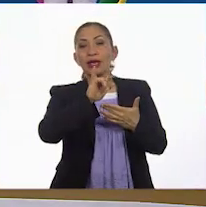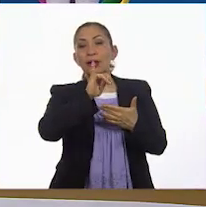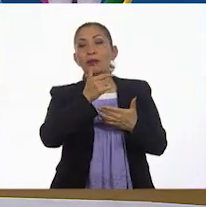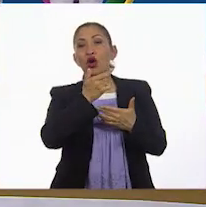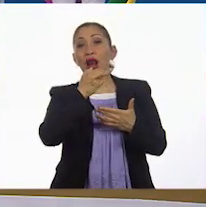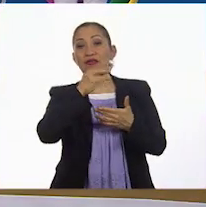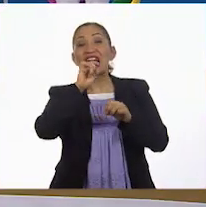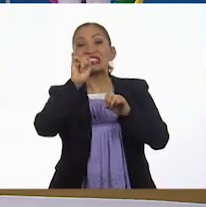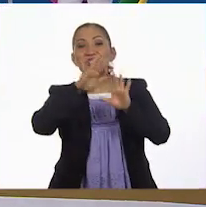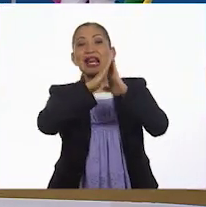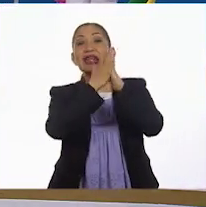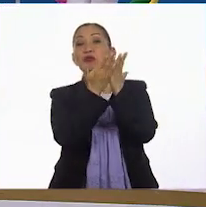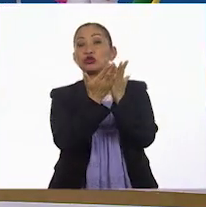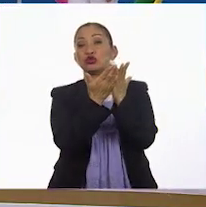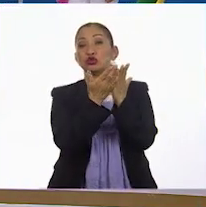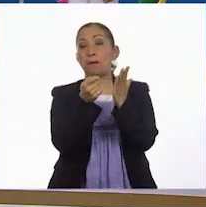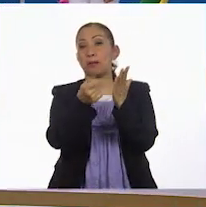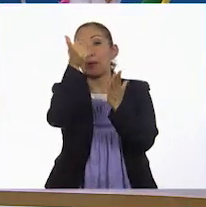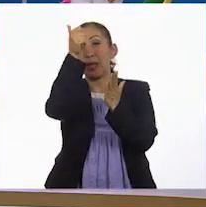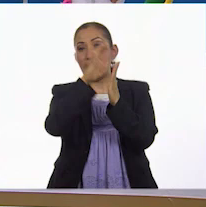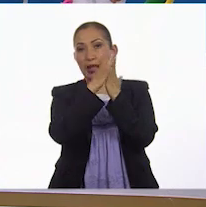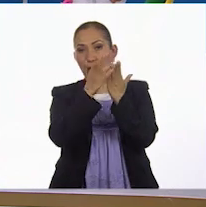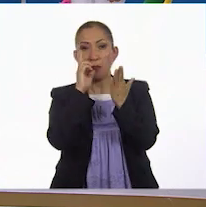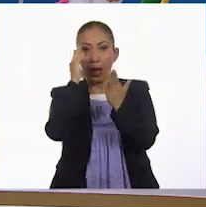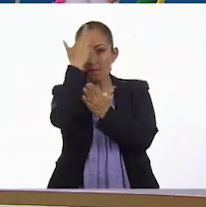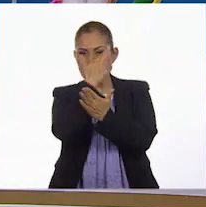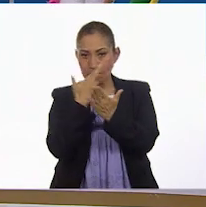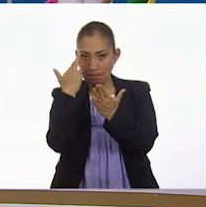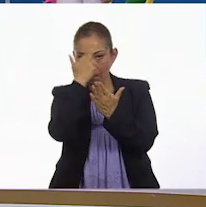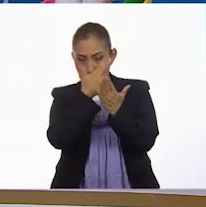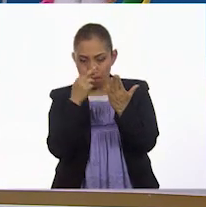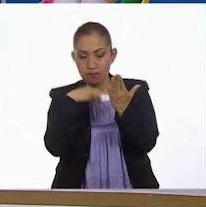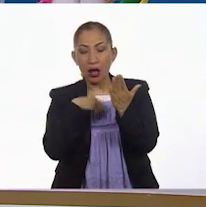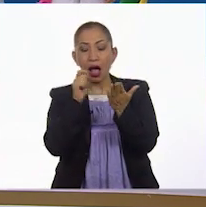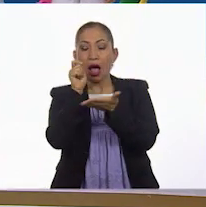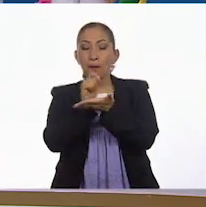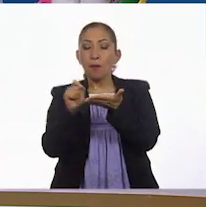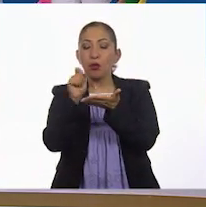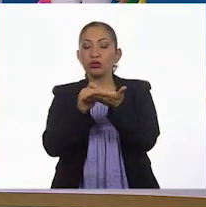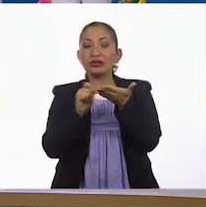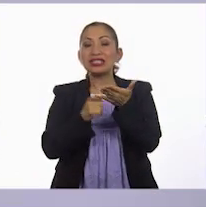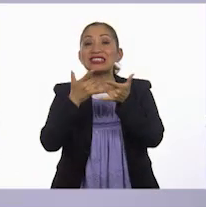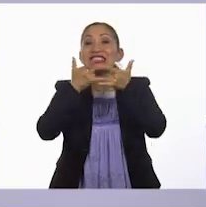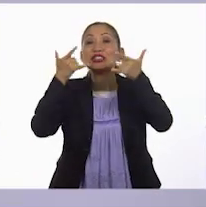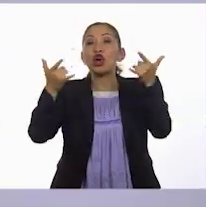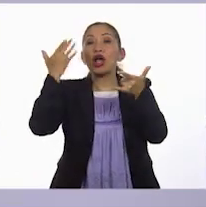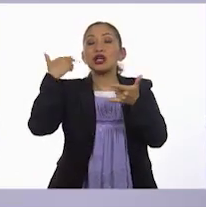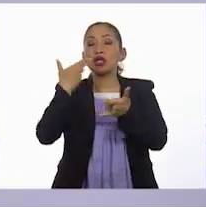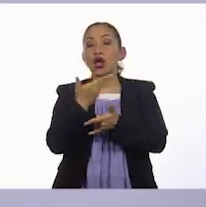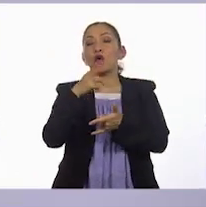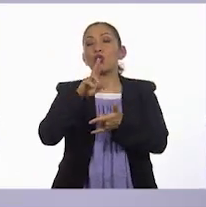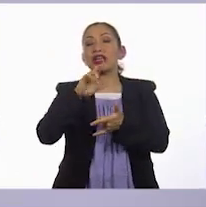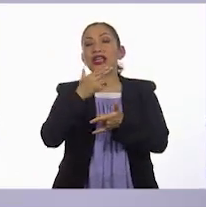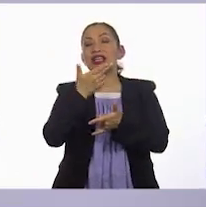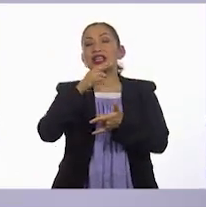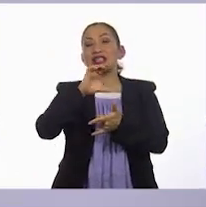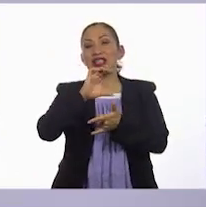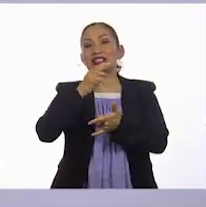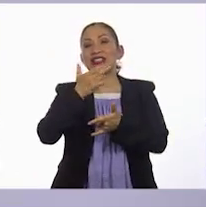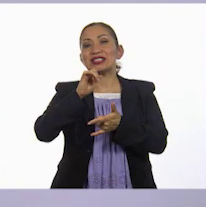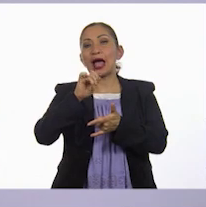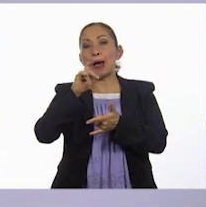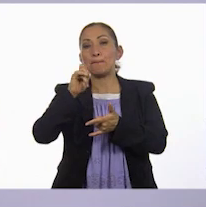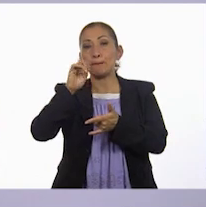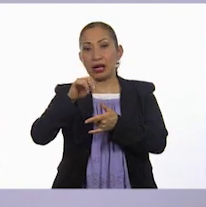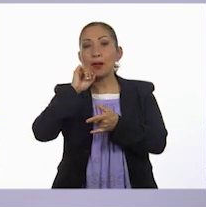a los libros. Y este es nuestro primer libro que vamos a revisar, Apuntes históricos de Huichapan. Y vienen